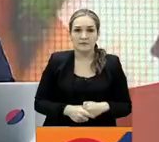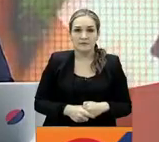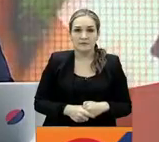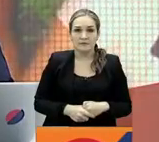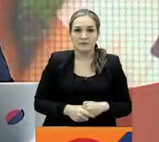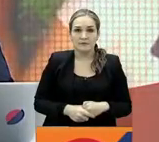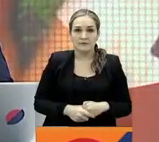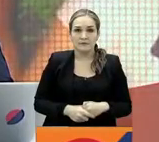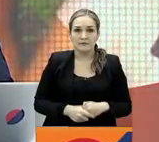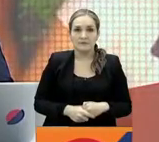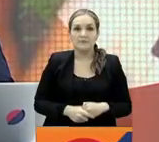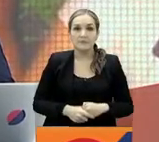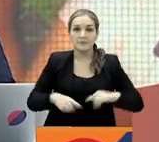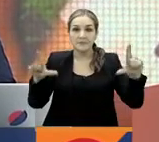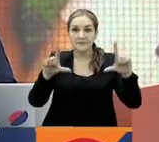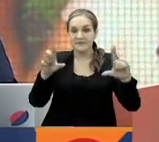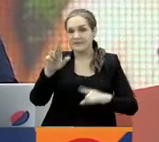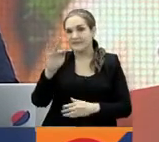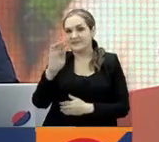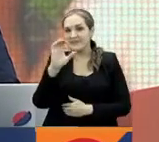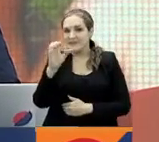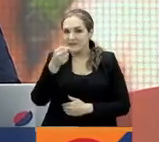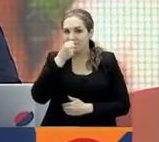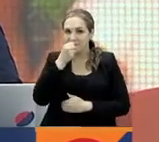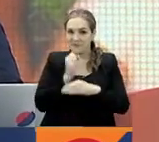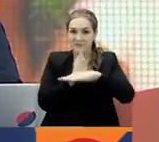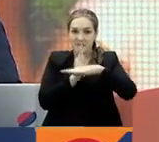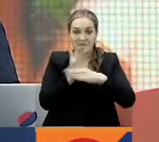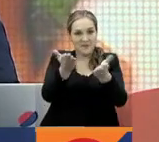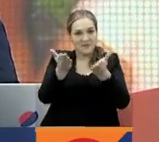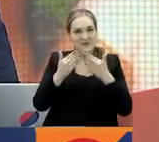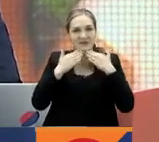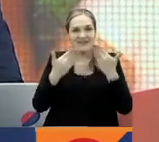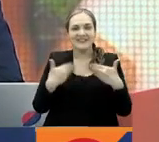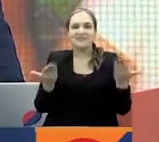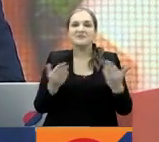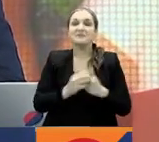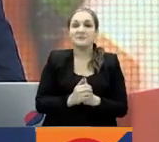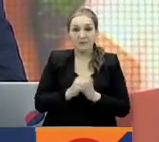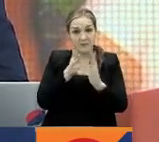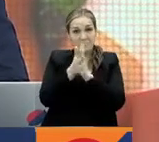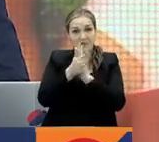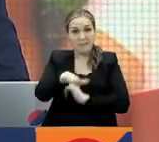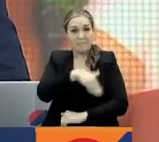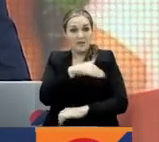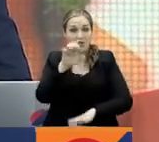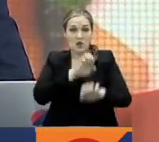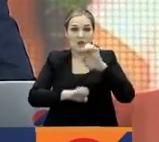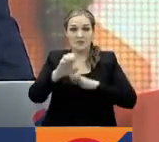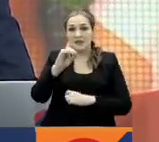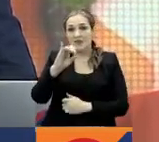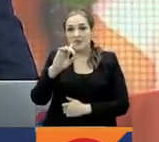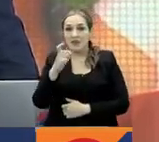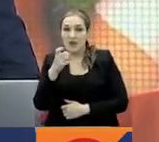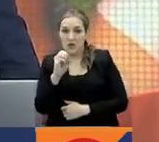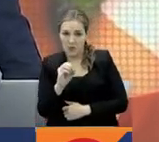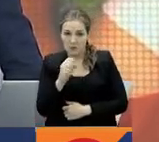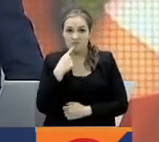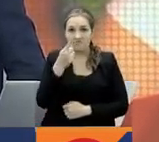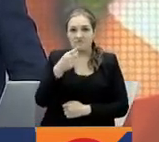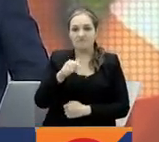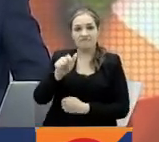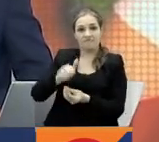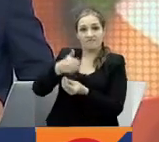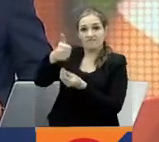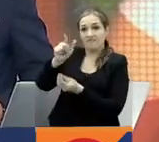RTVC Noticias del Mediodía, conectados 24/7, ¿qué tal? Bienvenidos. El ministro de Defensa, Diego Molano, aseguró que la muerte de alias Fabián